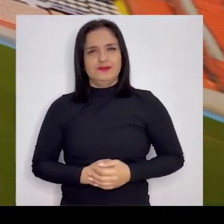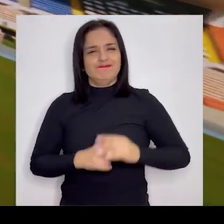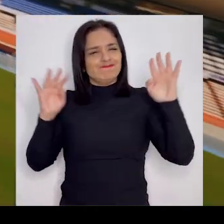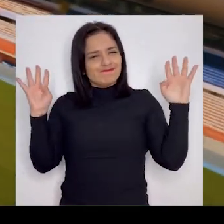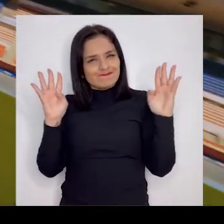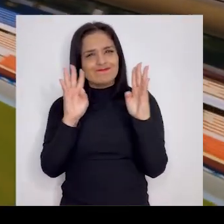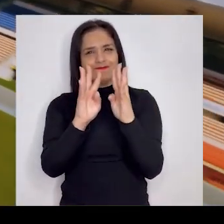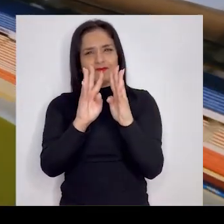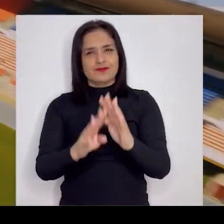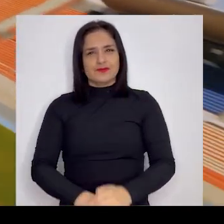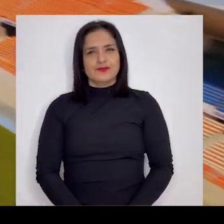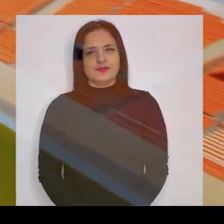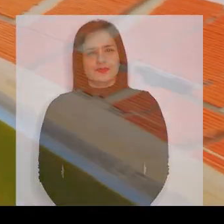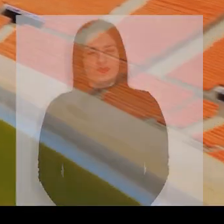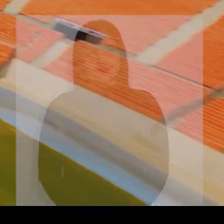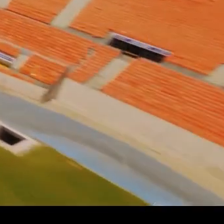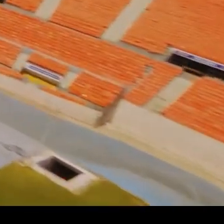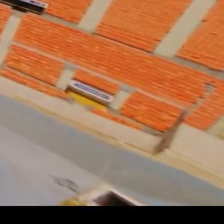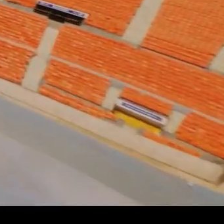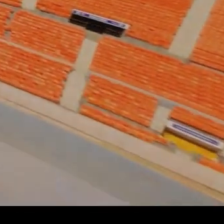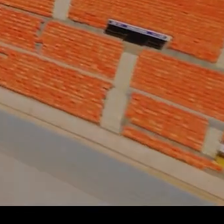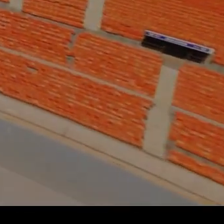nuestro punto de encuentro